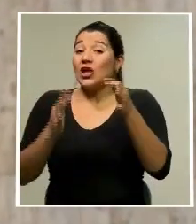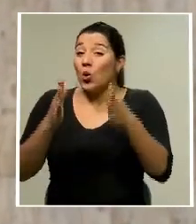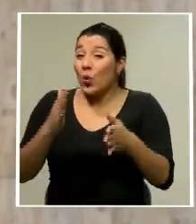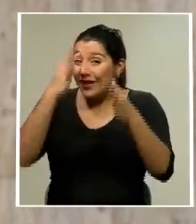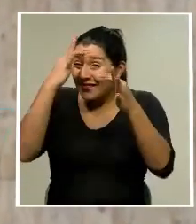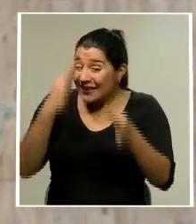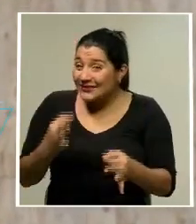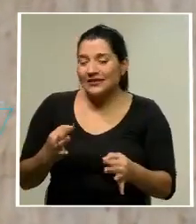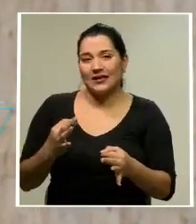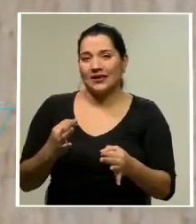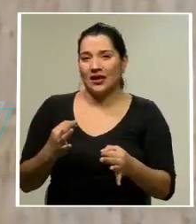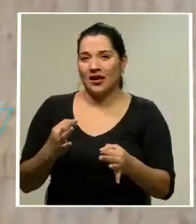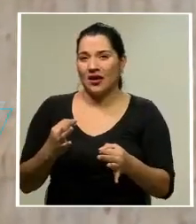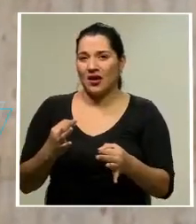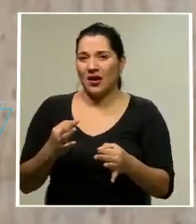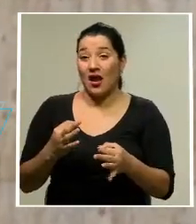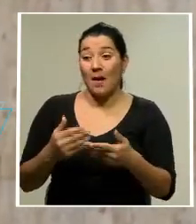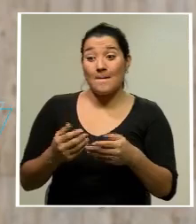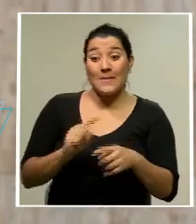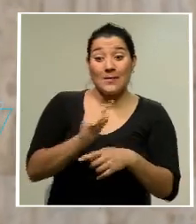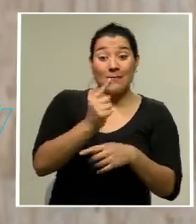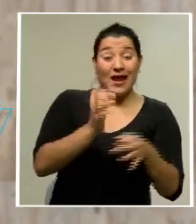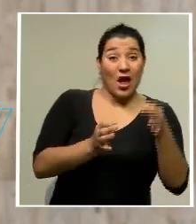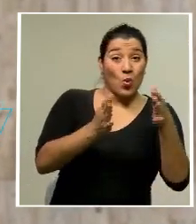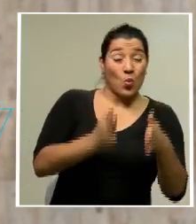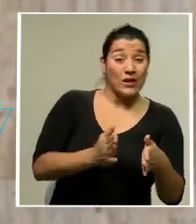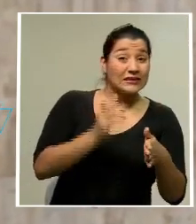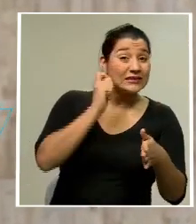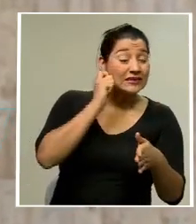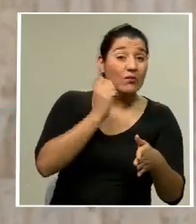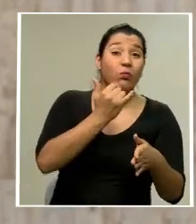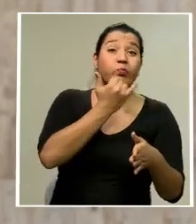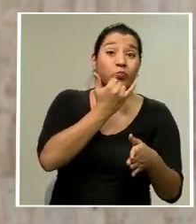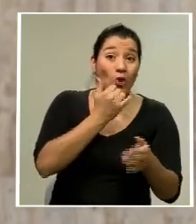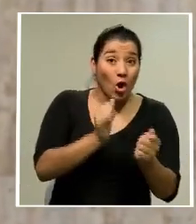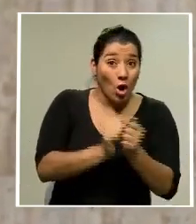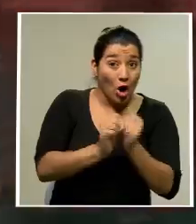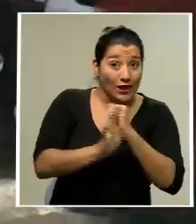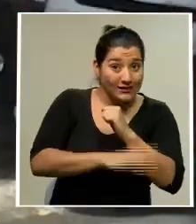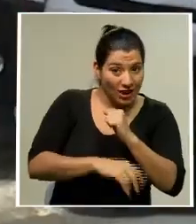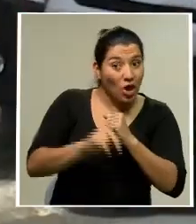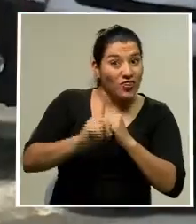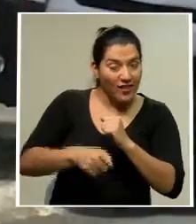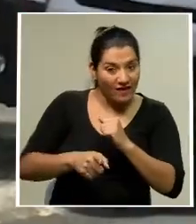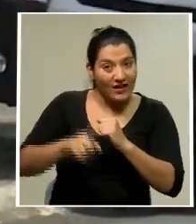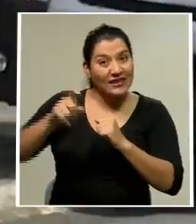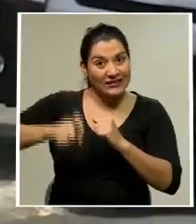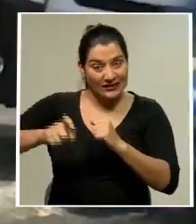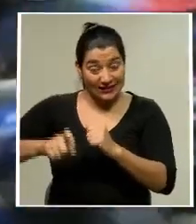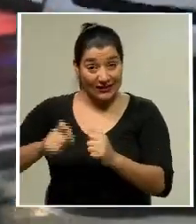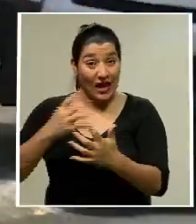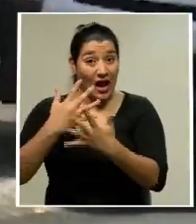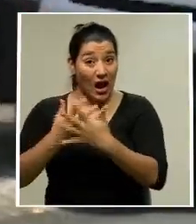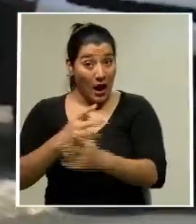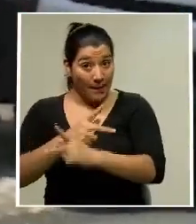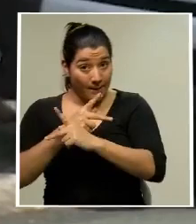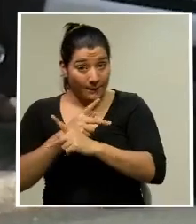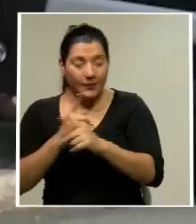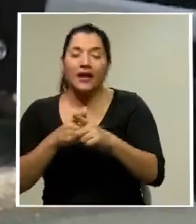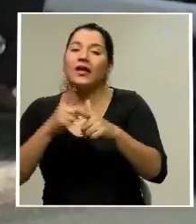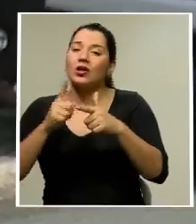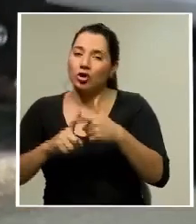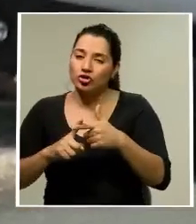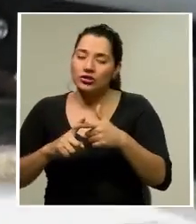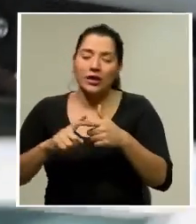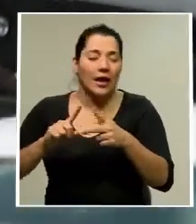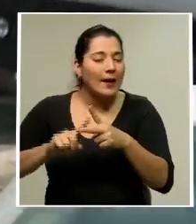la ineficacia de lo resuelto y devolverlo a un juzgado penal para que el juez vuelva a resolver. Los investigados en el caso Cochinilla son sospechosos